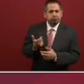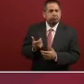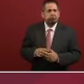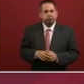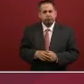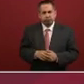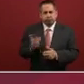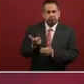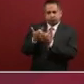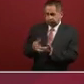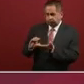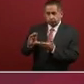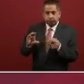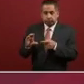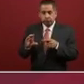estabilización